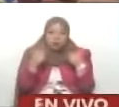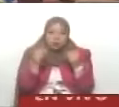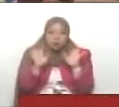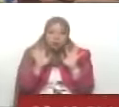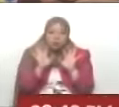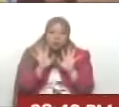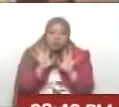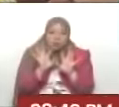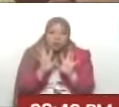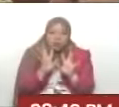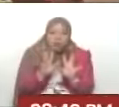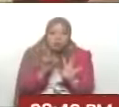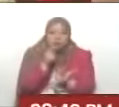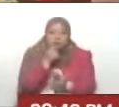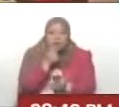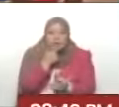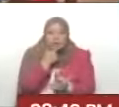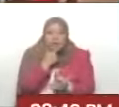dame esto para mí, dices tú. No,